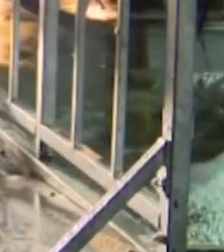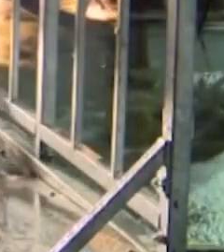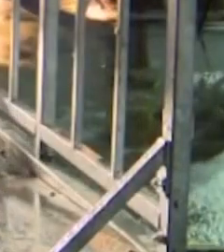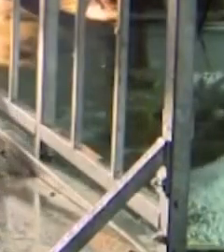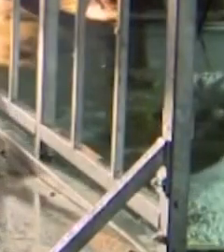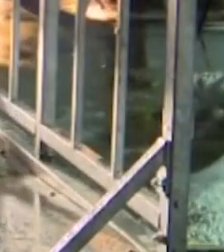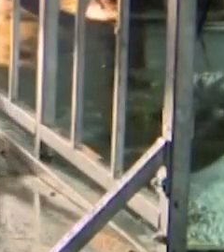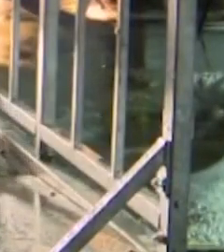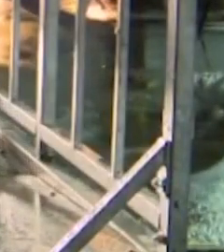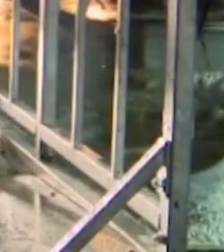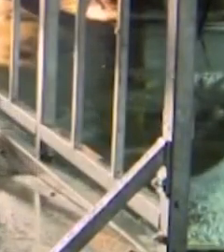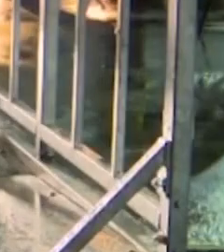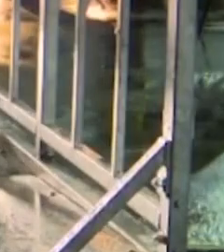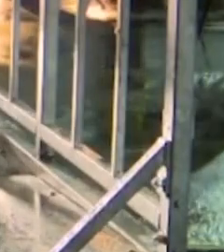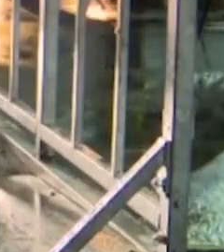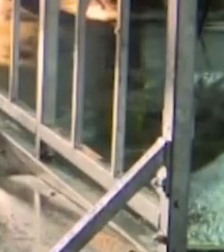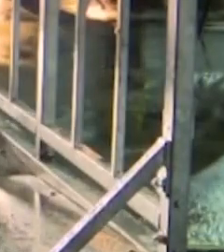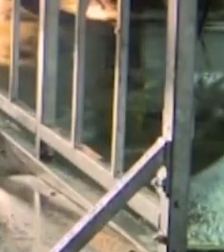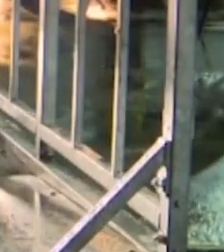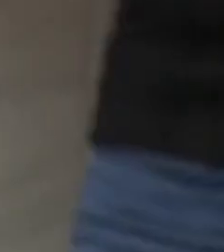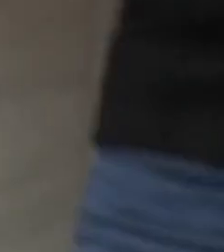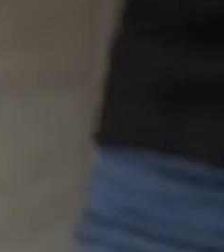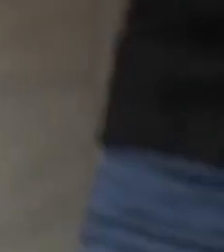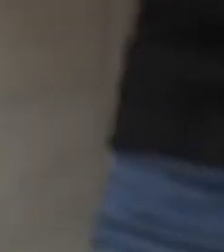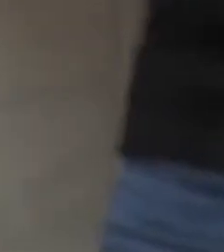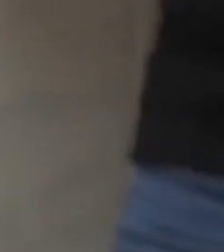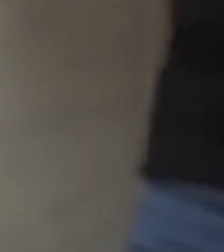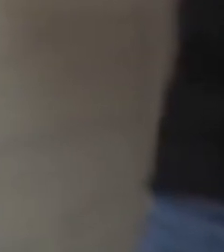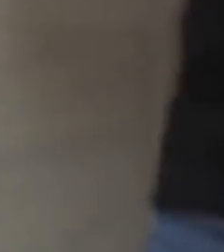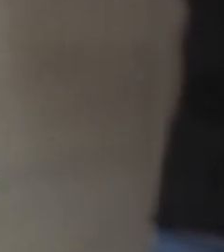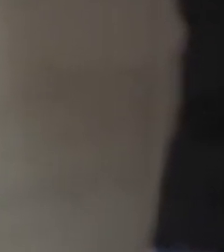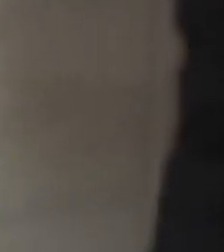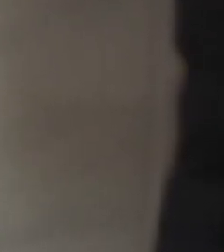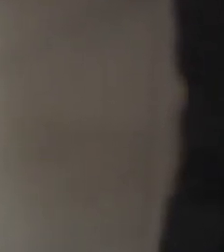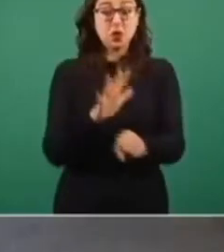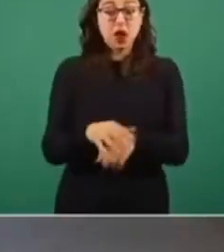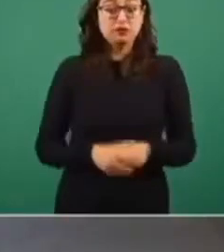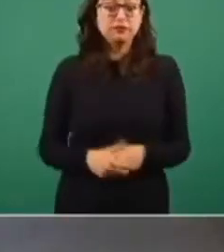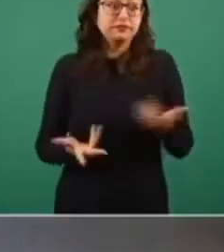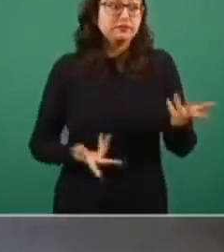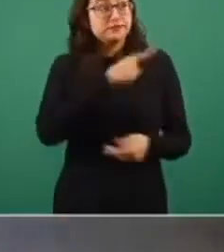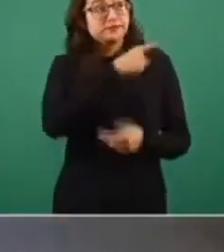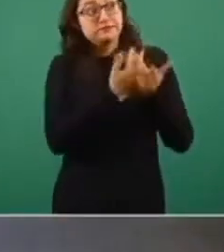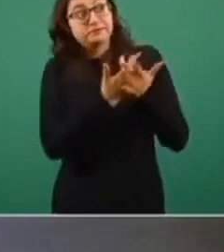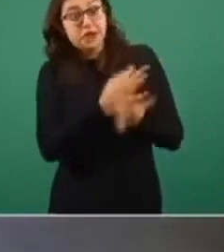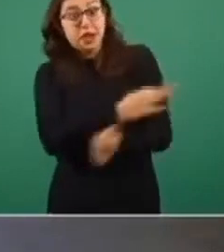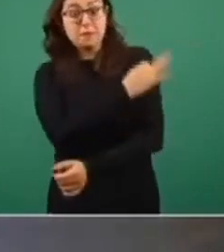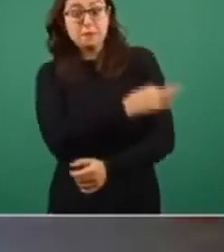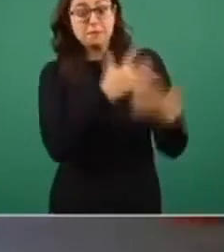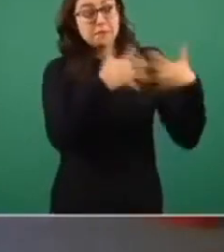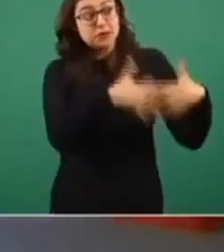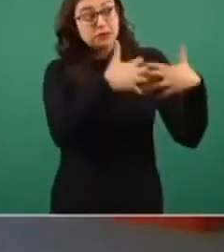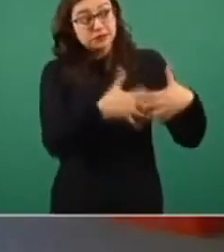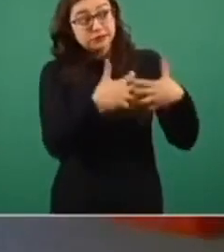las malas noticias, ya que la Secretaría de Salud declaró que se habían desaparecido así de la nada casi 1,000 dosis de la vacuna